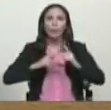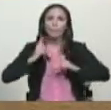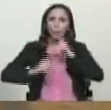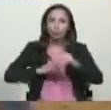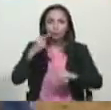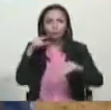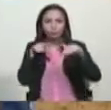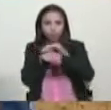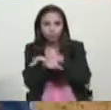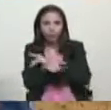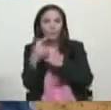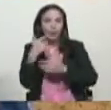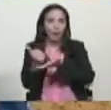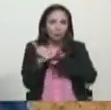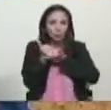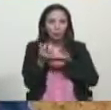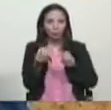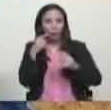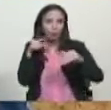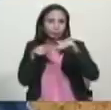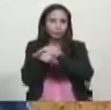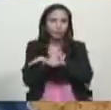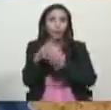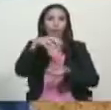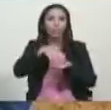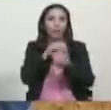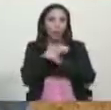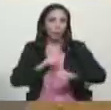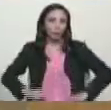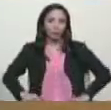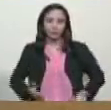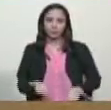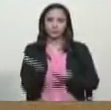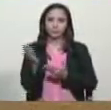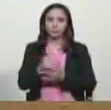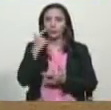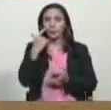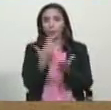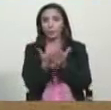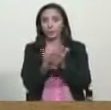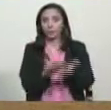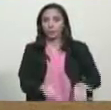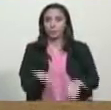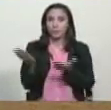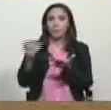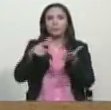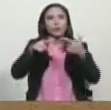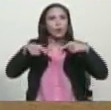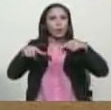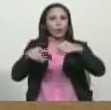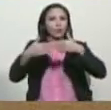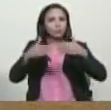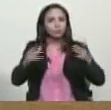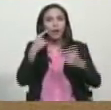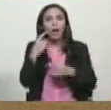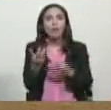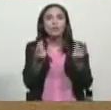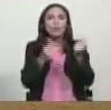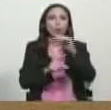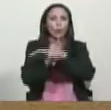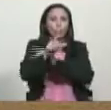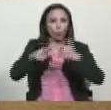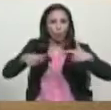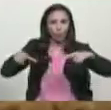que tenemos para el beneficio de todo el estado portuguesa. Vamos aquí, este es el galpón número uno, como lo podrán